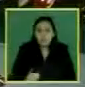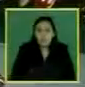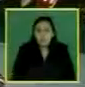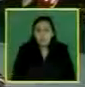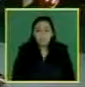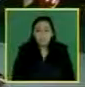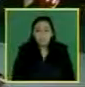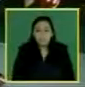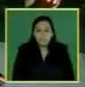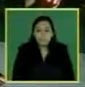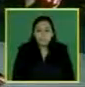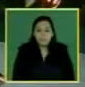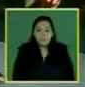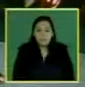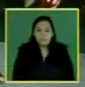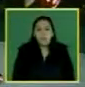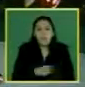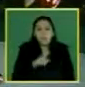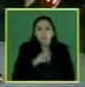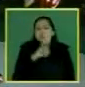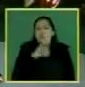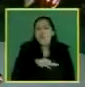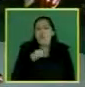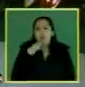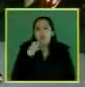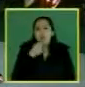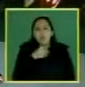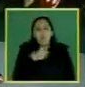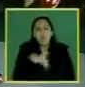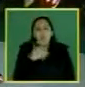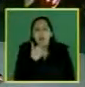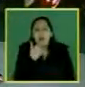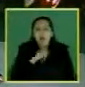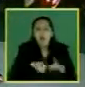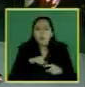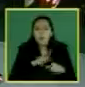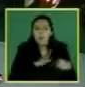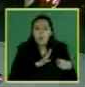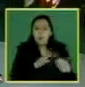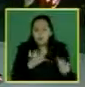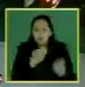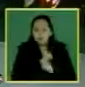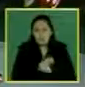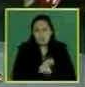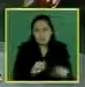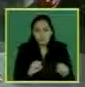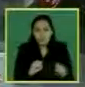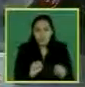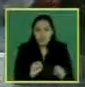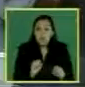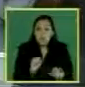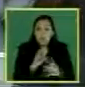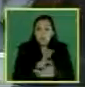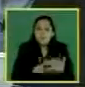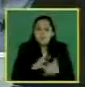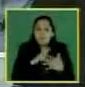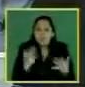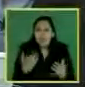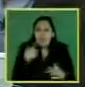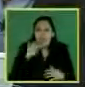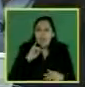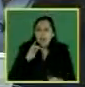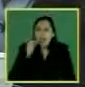ahí no tienen alma. Es como si no tienen alma, ¿cómo van a tener una posesión? Bueno, fíjate, El problema está en que hay lo que se llama la